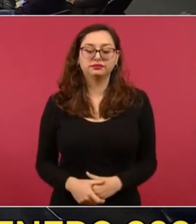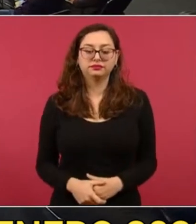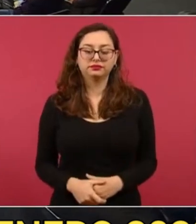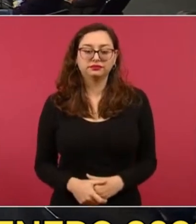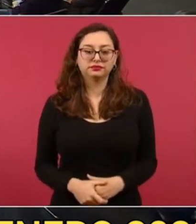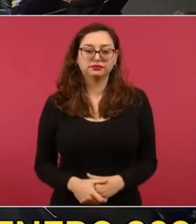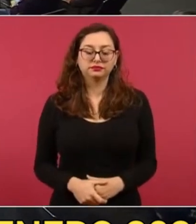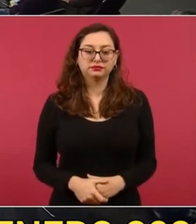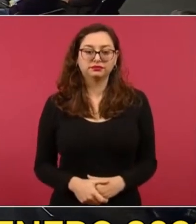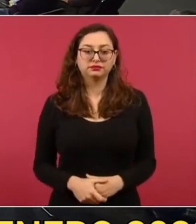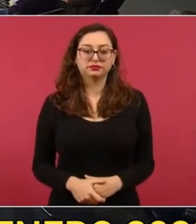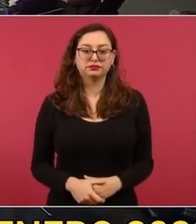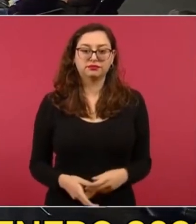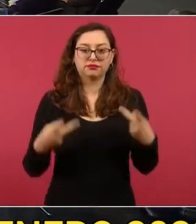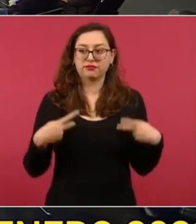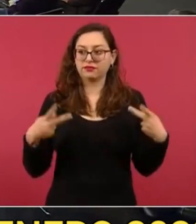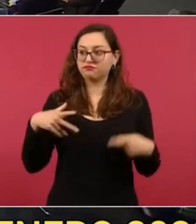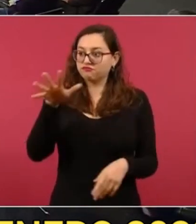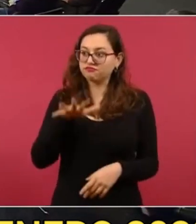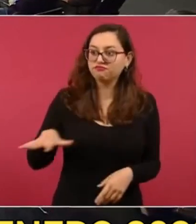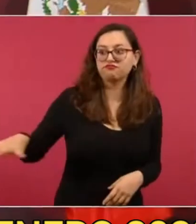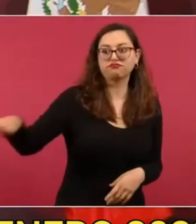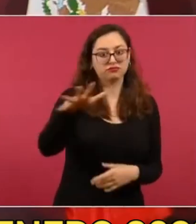En contra de la voluntad de la gente,